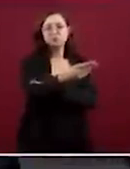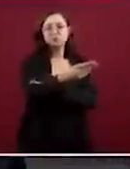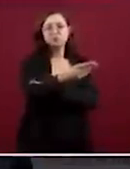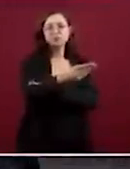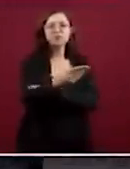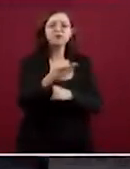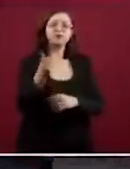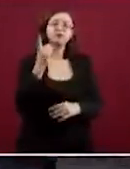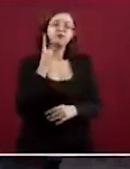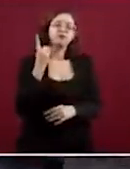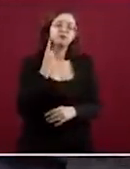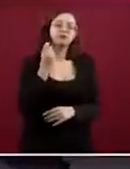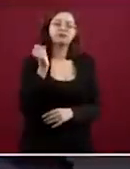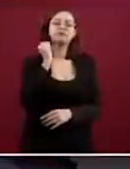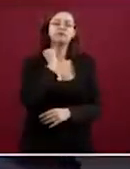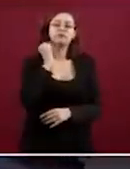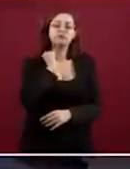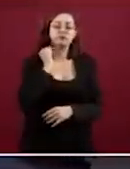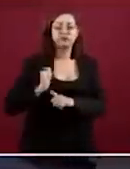legislativo